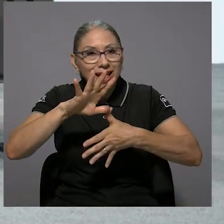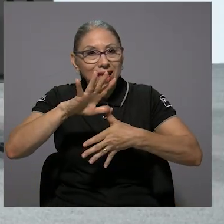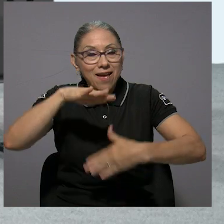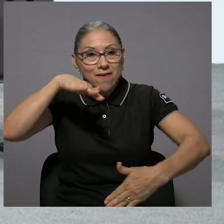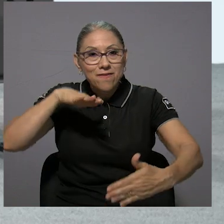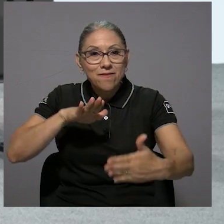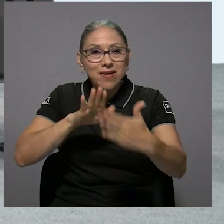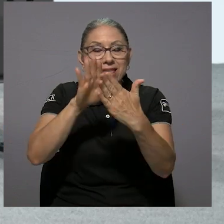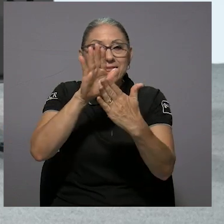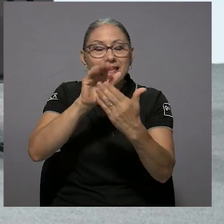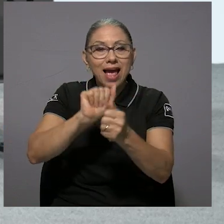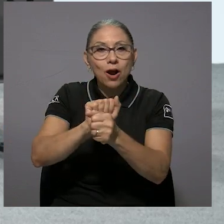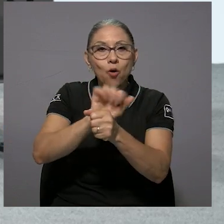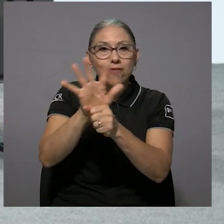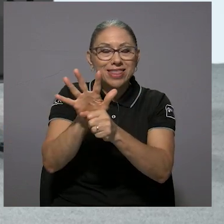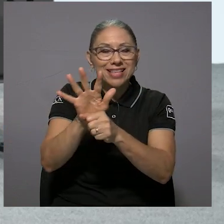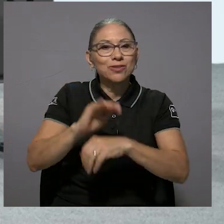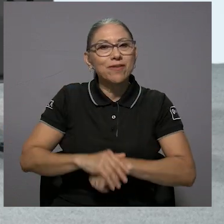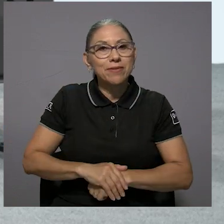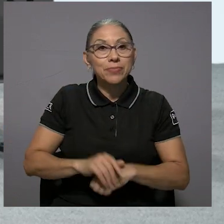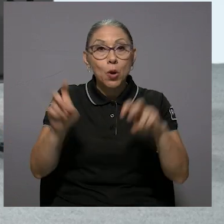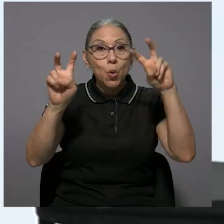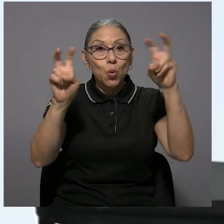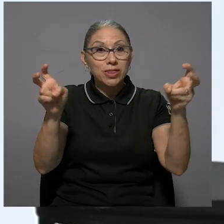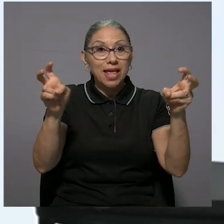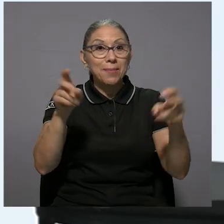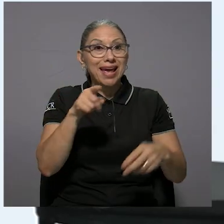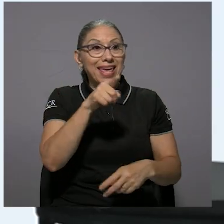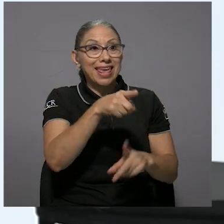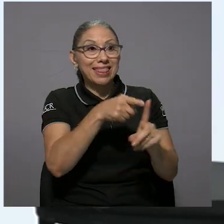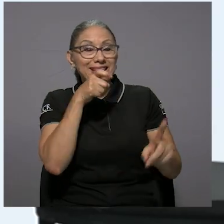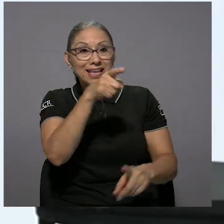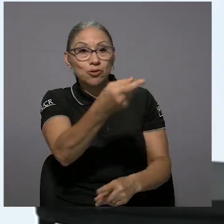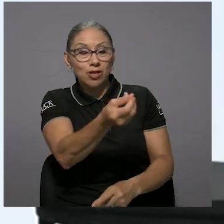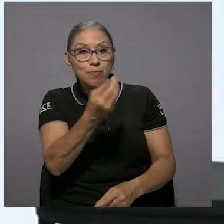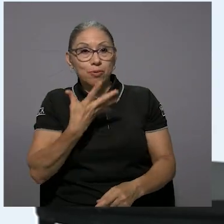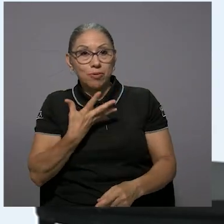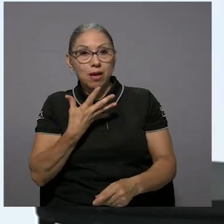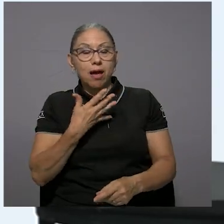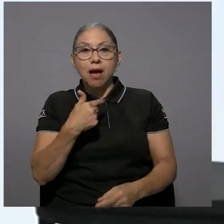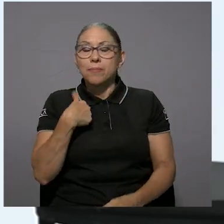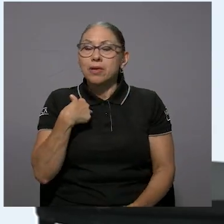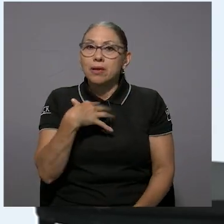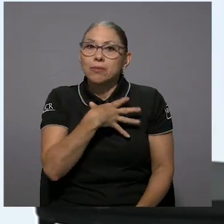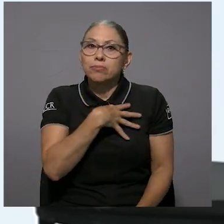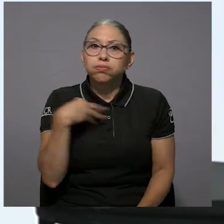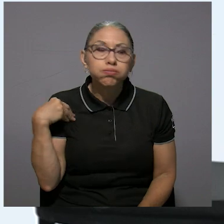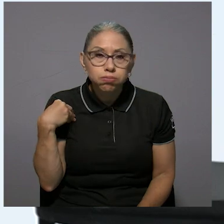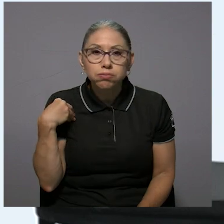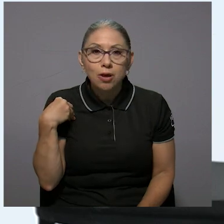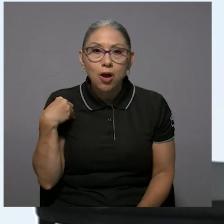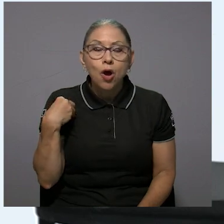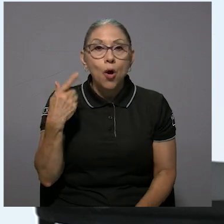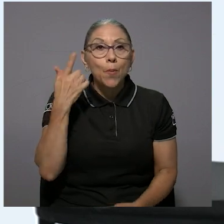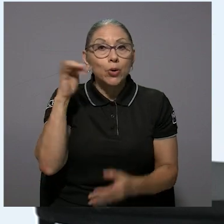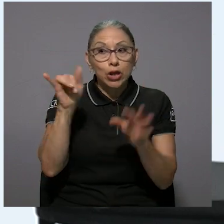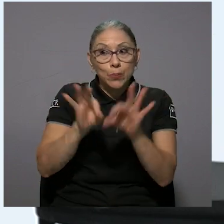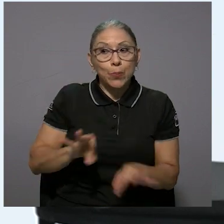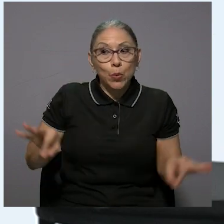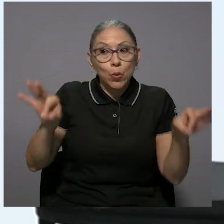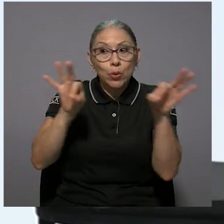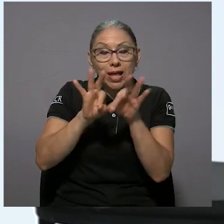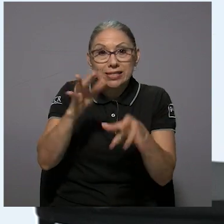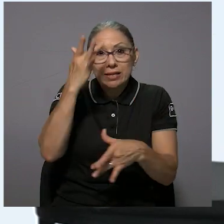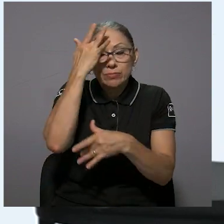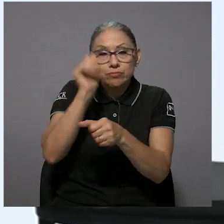ante la COVID-19. Un tema desde que usted me lo compartió me fascinó, dada la importancia de la COVID